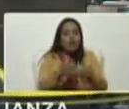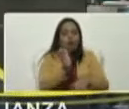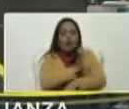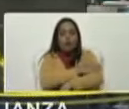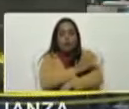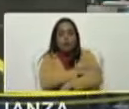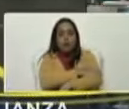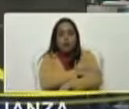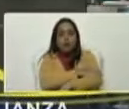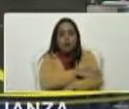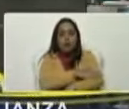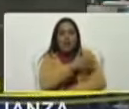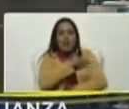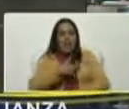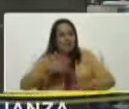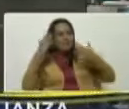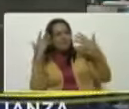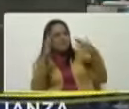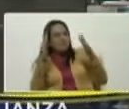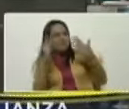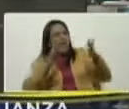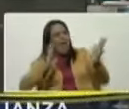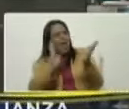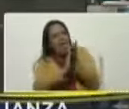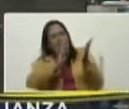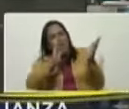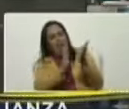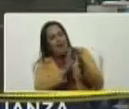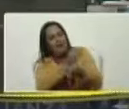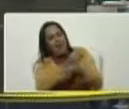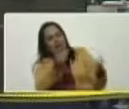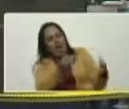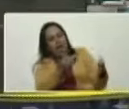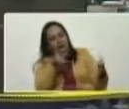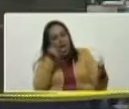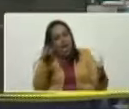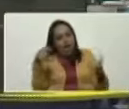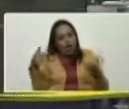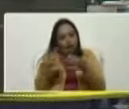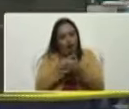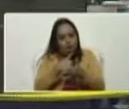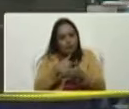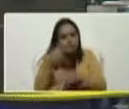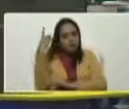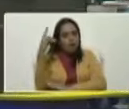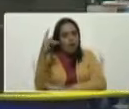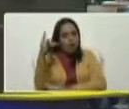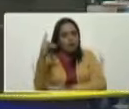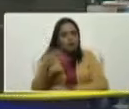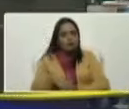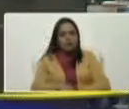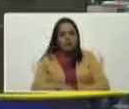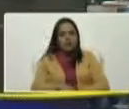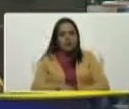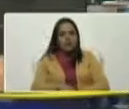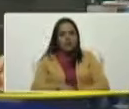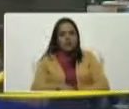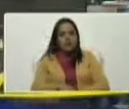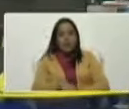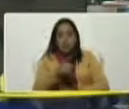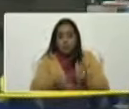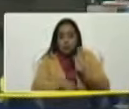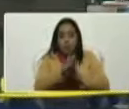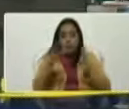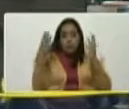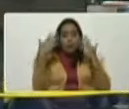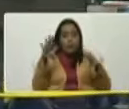que salió a aplaudir de Venezuela a el golpe de Estado en Bolivia, que sale aplaudiendo la